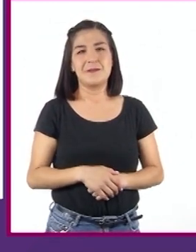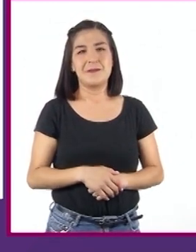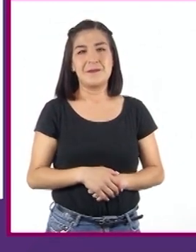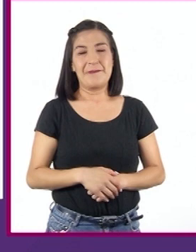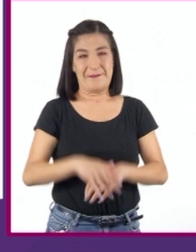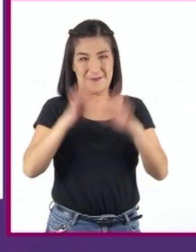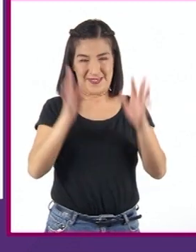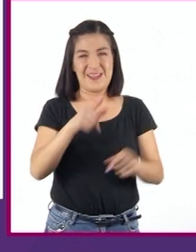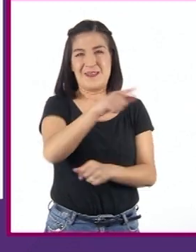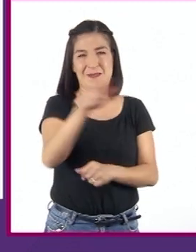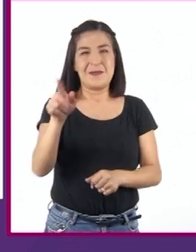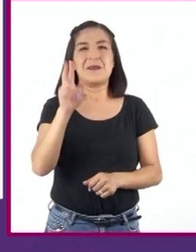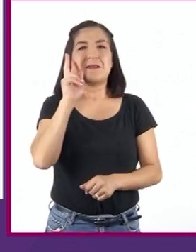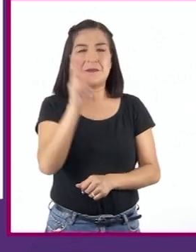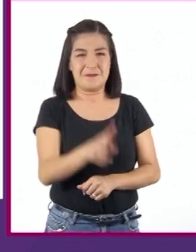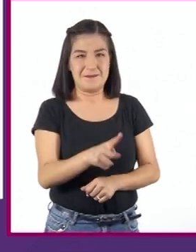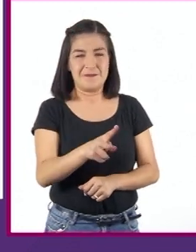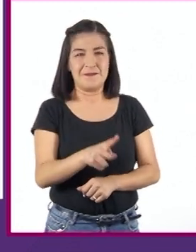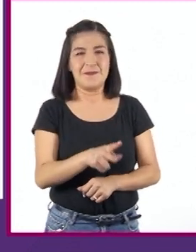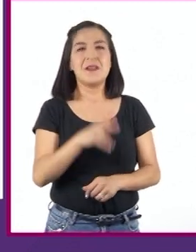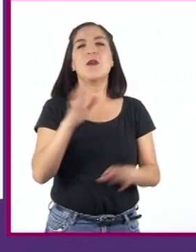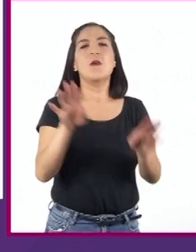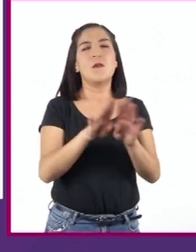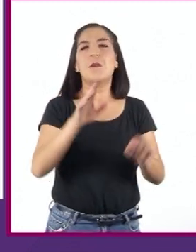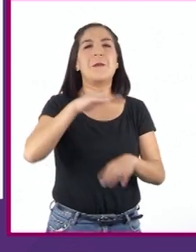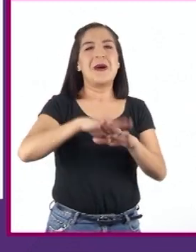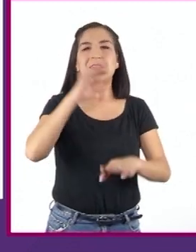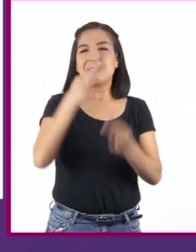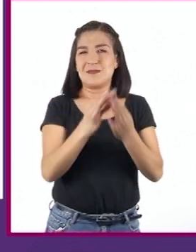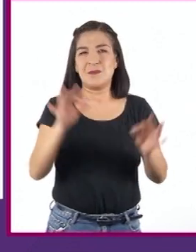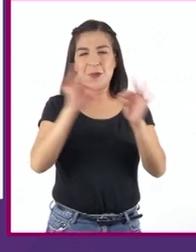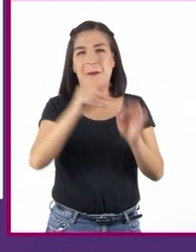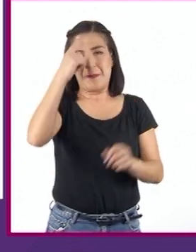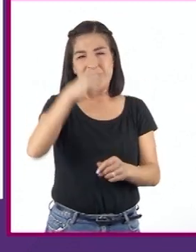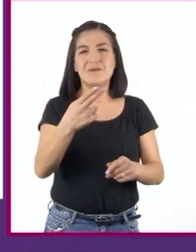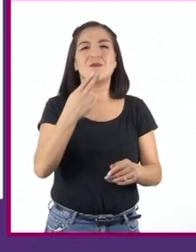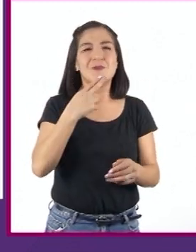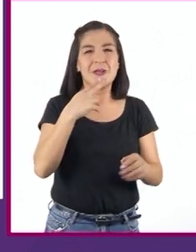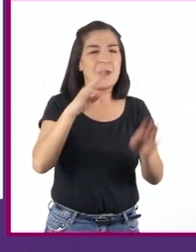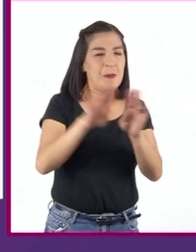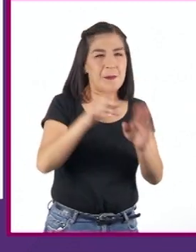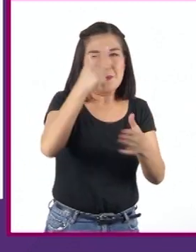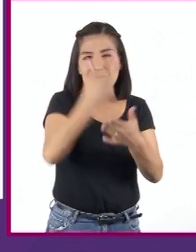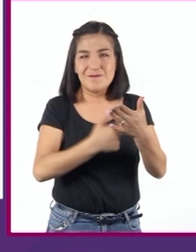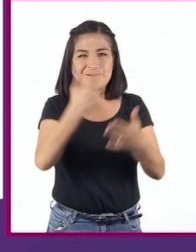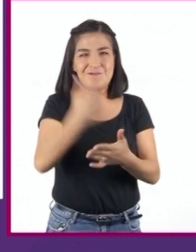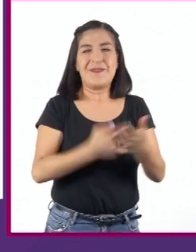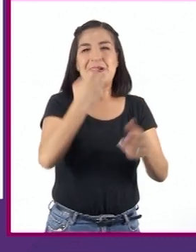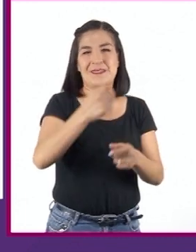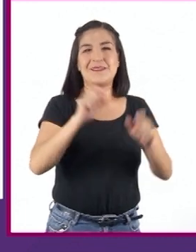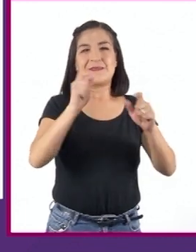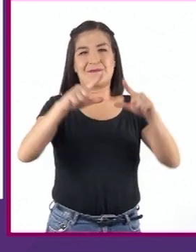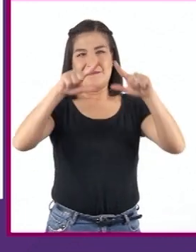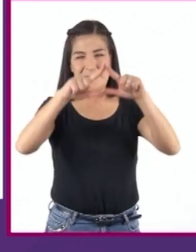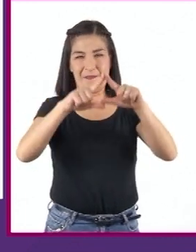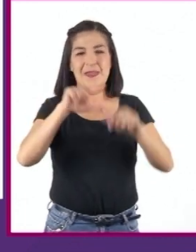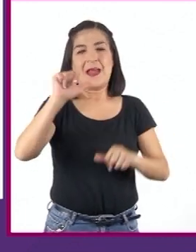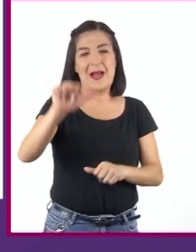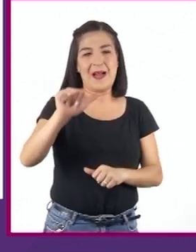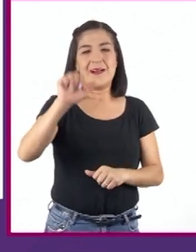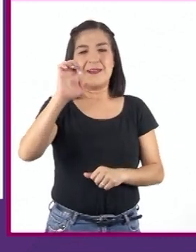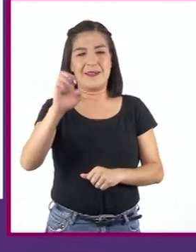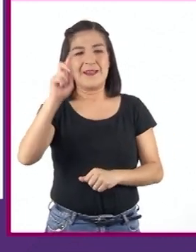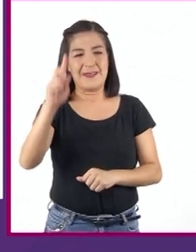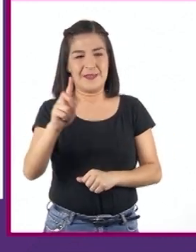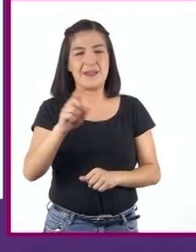Como ya deben haber supuesto, el recurso ideal para calcular la medida faltante del triángulo rectángulo AED es